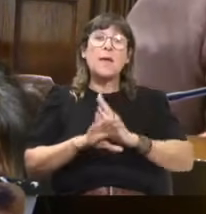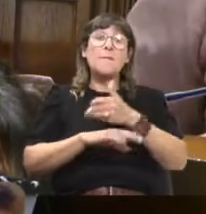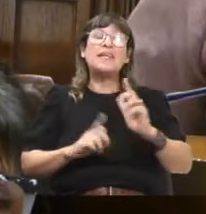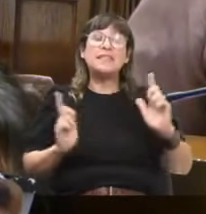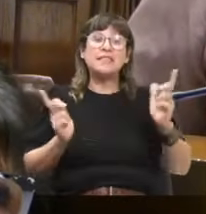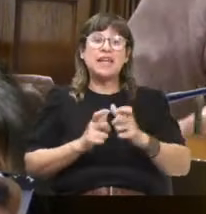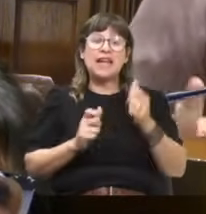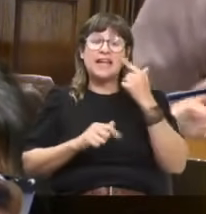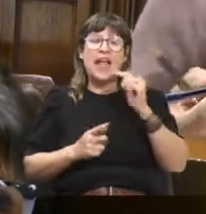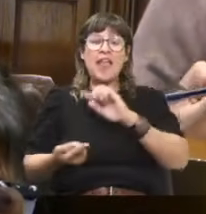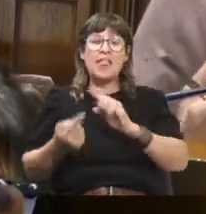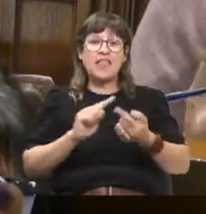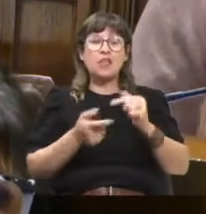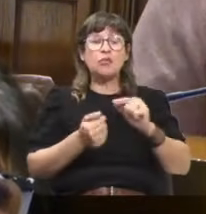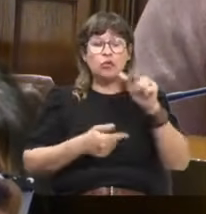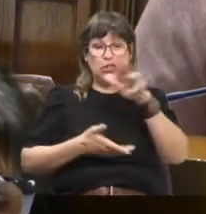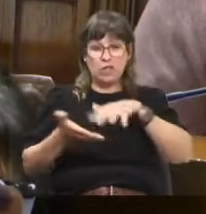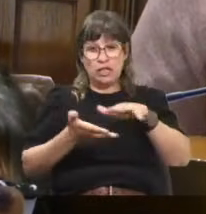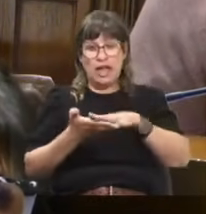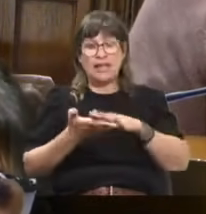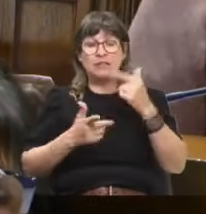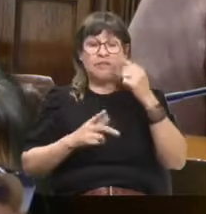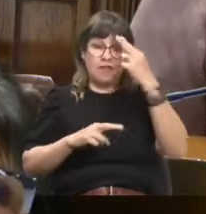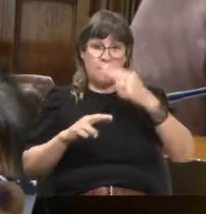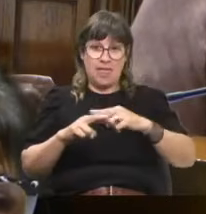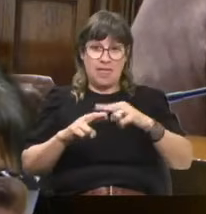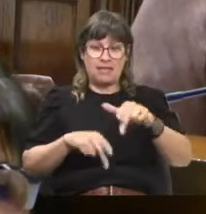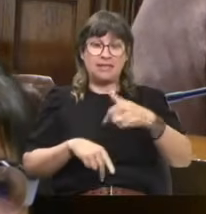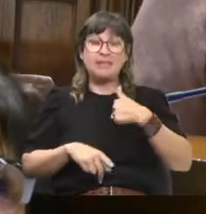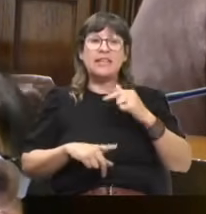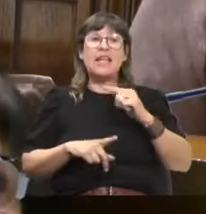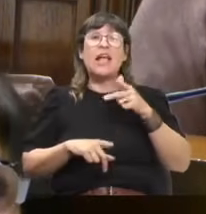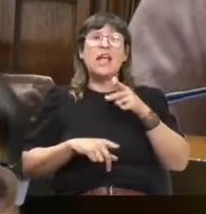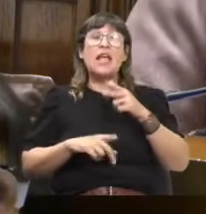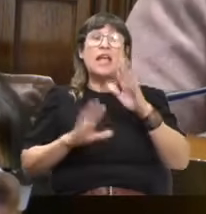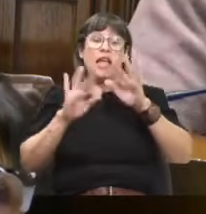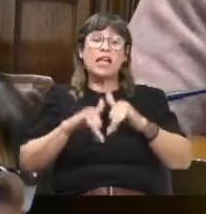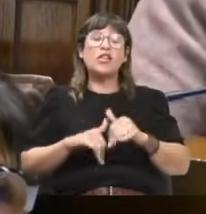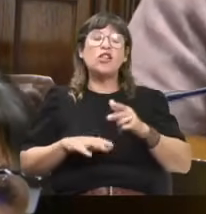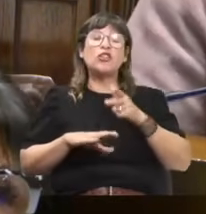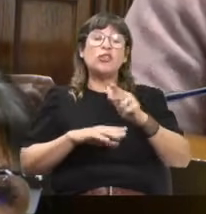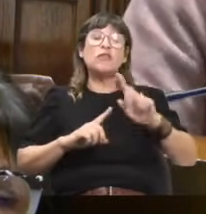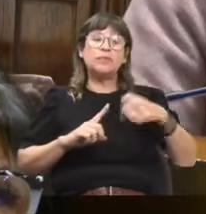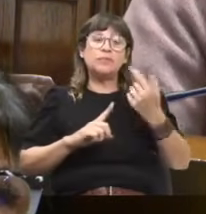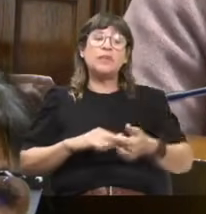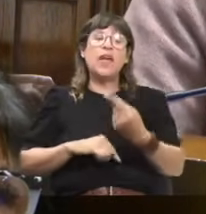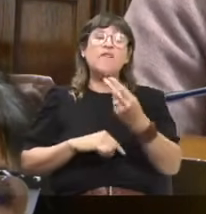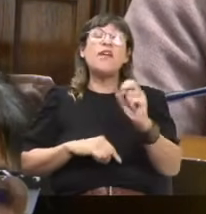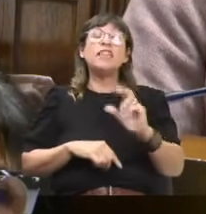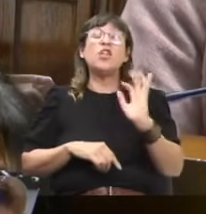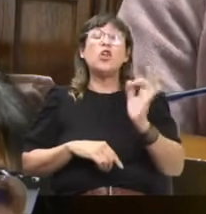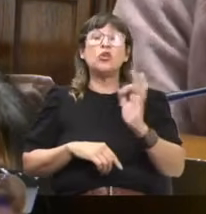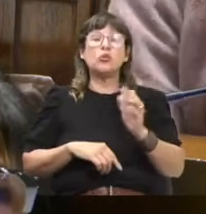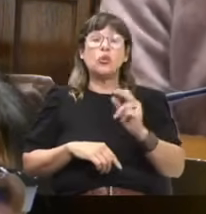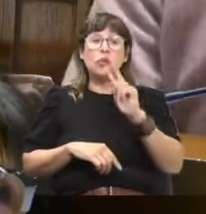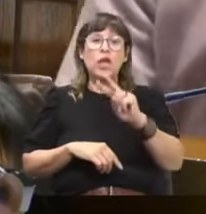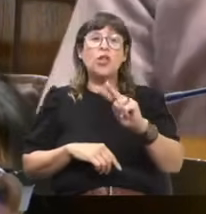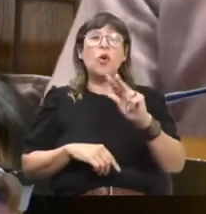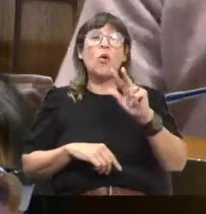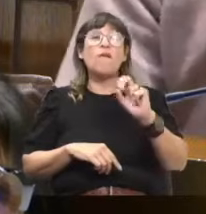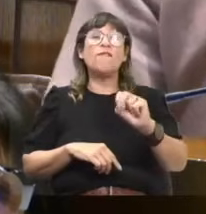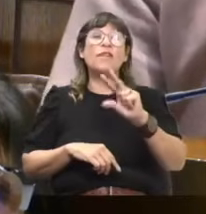clínicas de discusión de casos. En nota de fecha posterior, 20 de octubre del 2025, concretamente